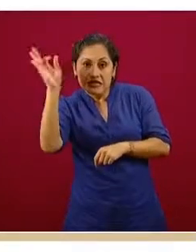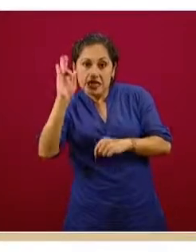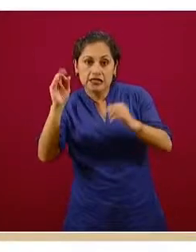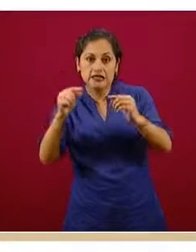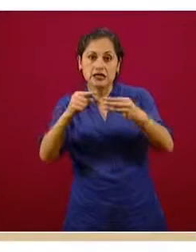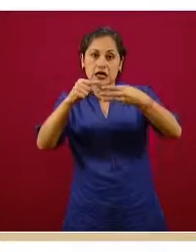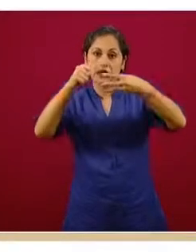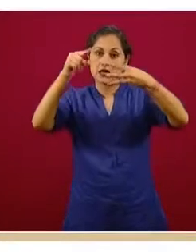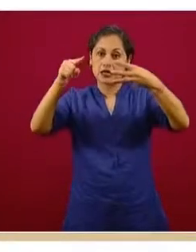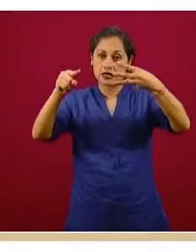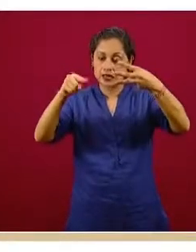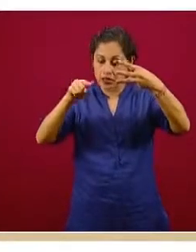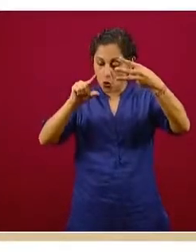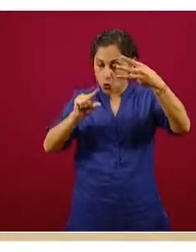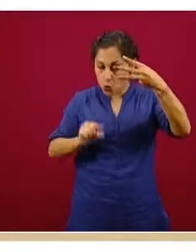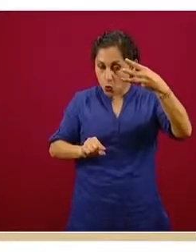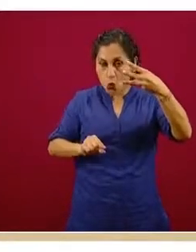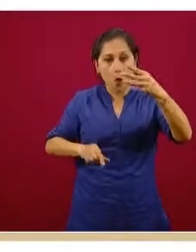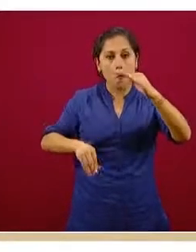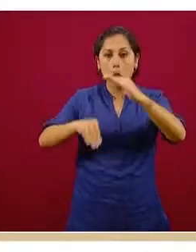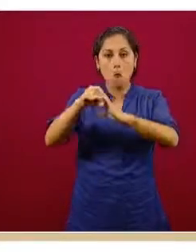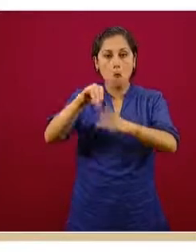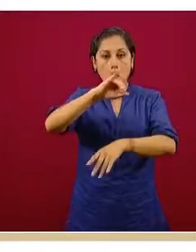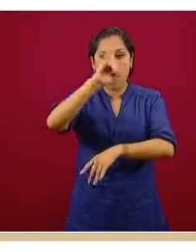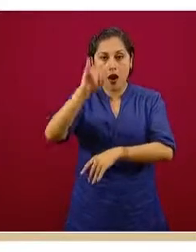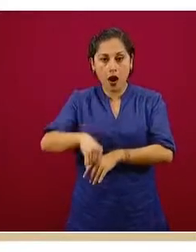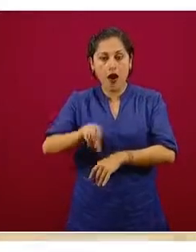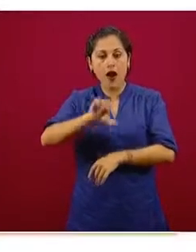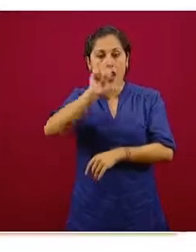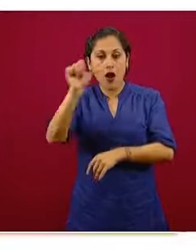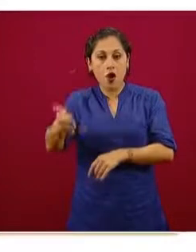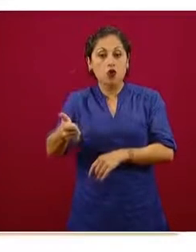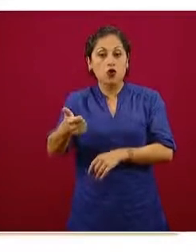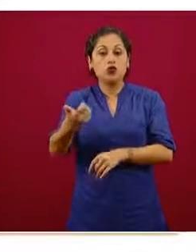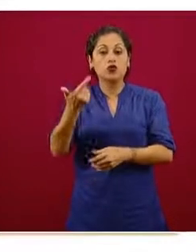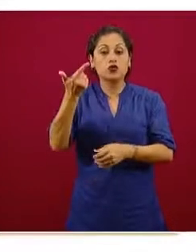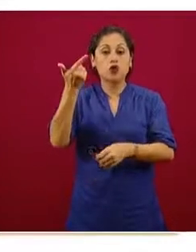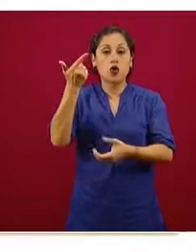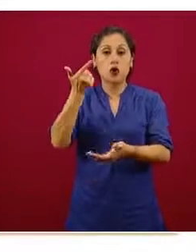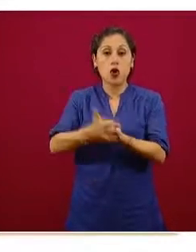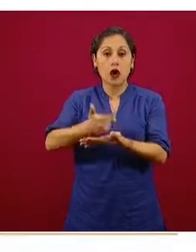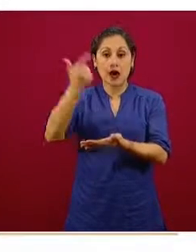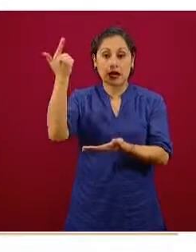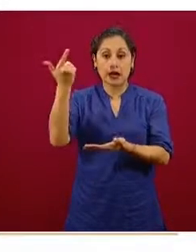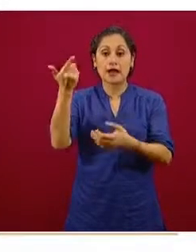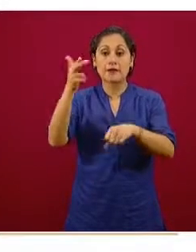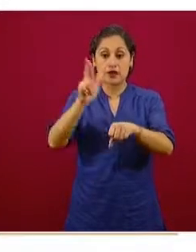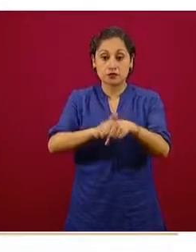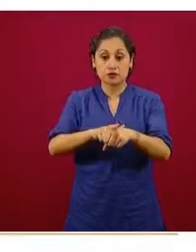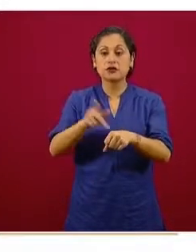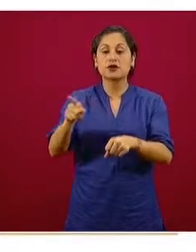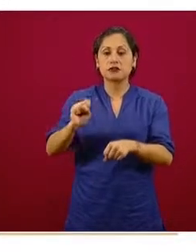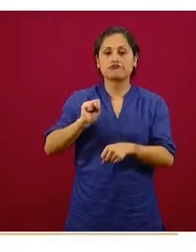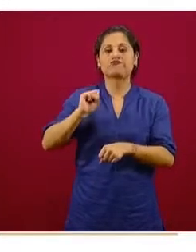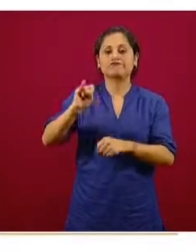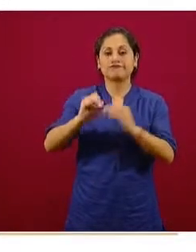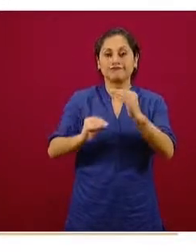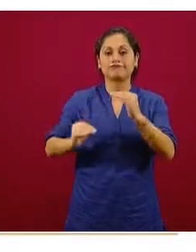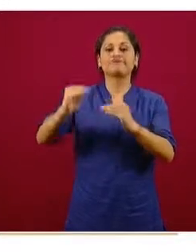a la predicción. La siguiente, ocupación en terapia intensiva, Tijuana, se rebasó la predicción, es una meseta larga